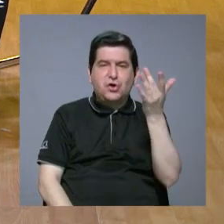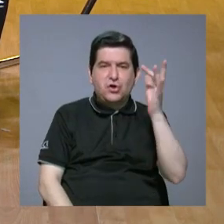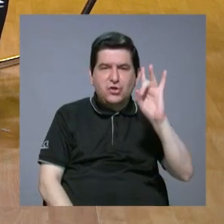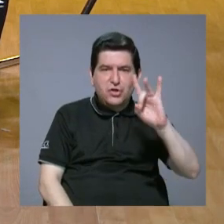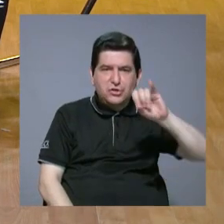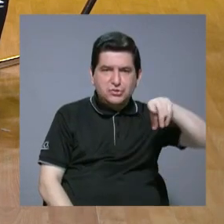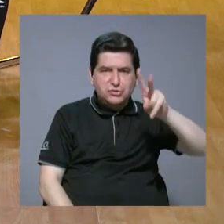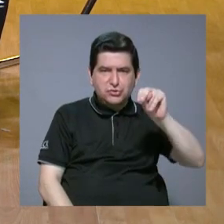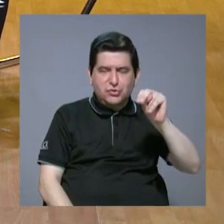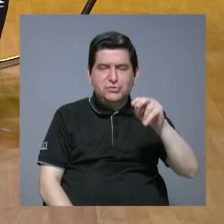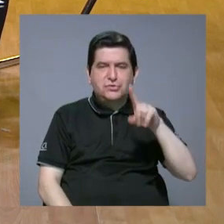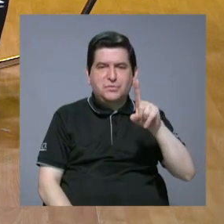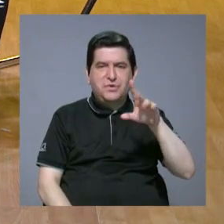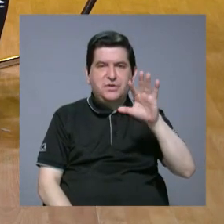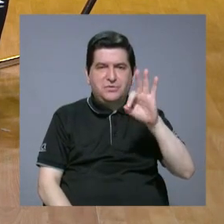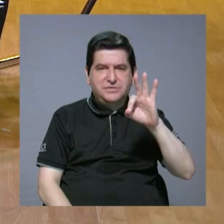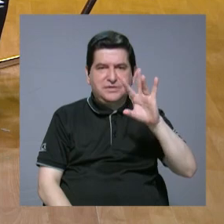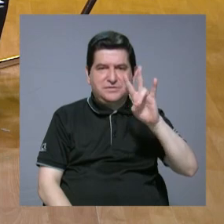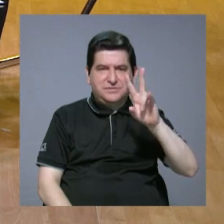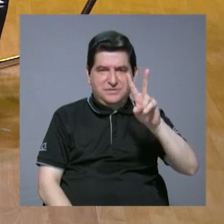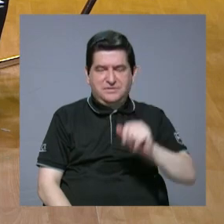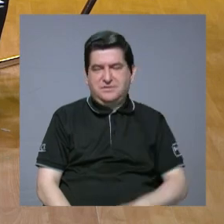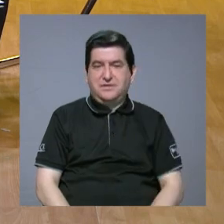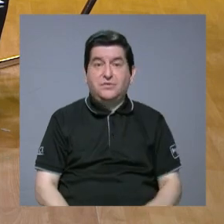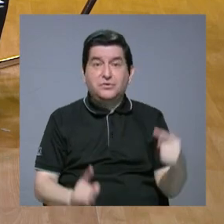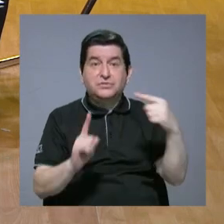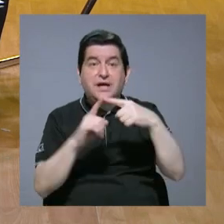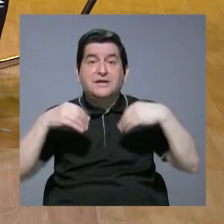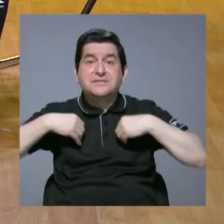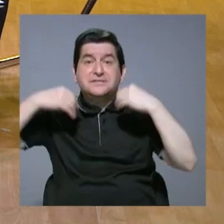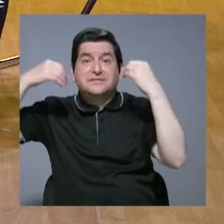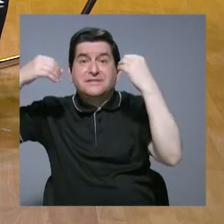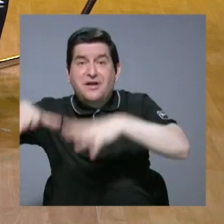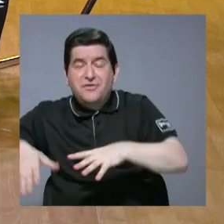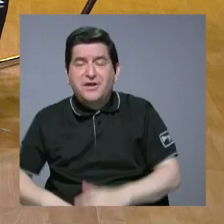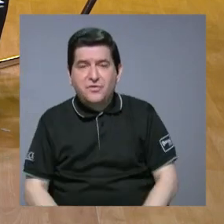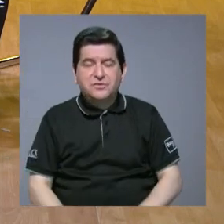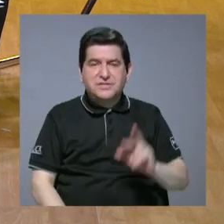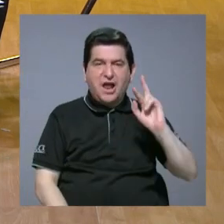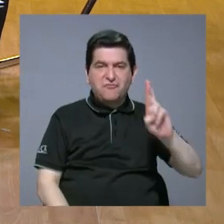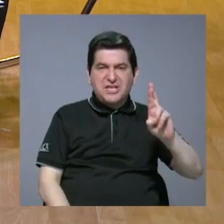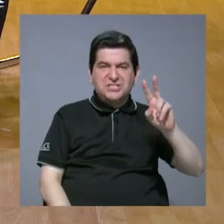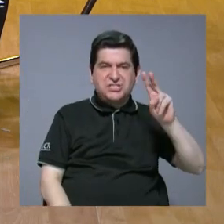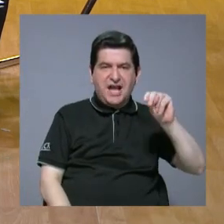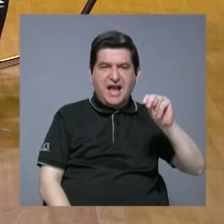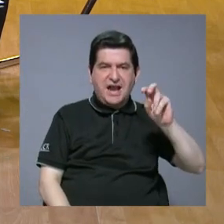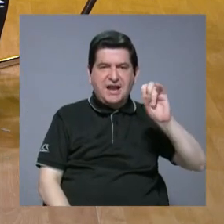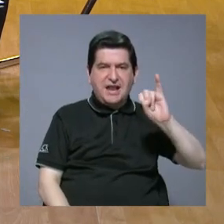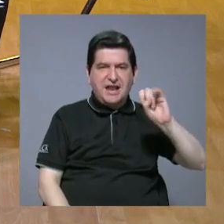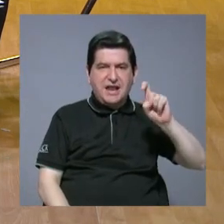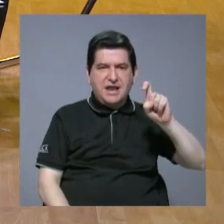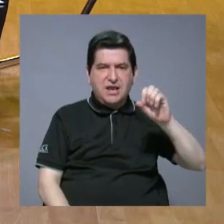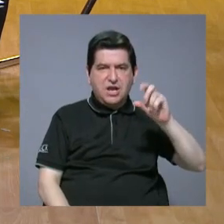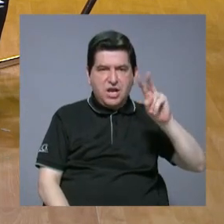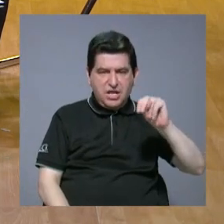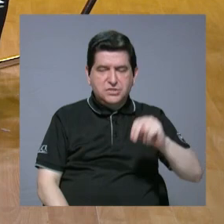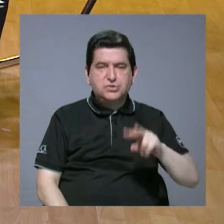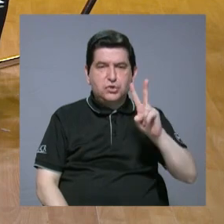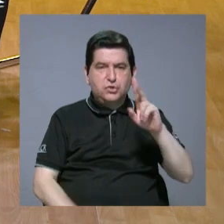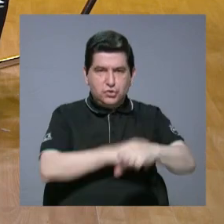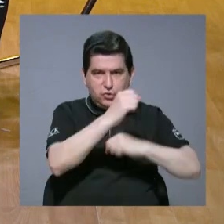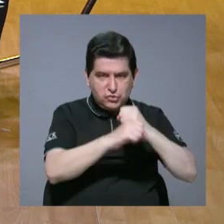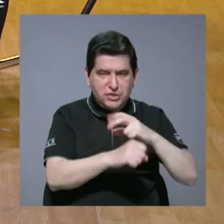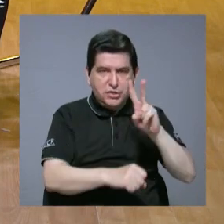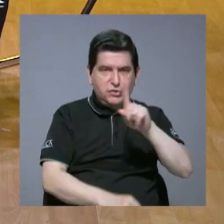de junio de 1972, hasta la renuncia de Richard Nixon, 2 años y 2